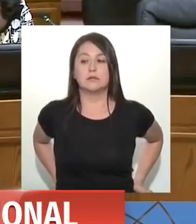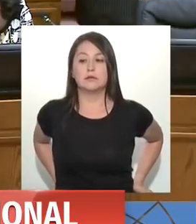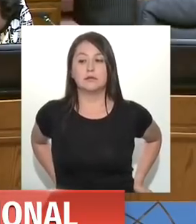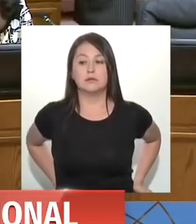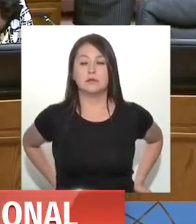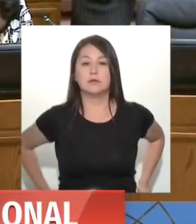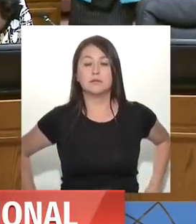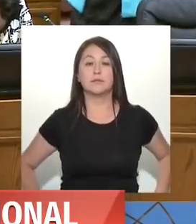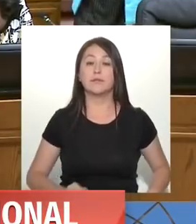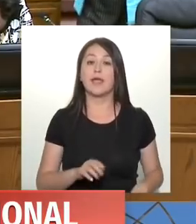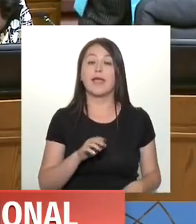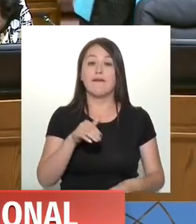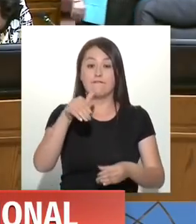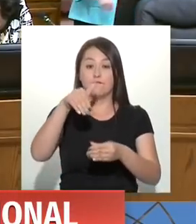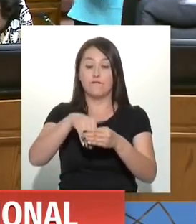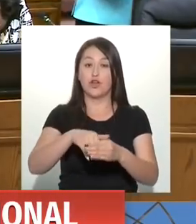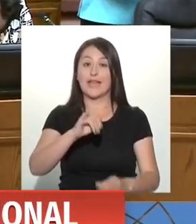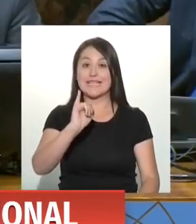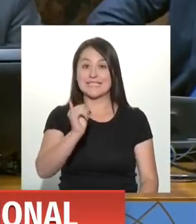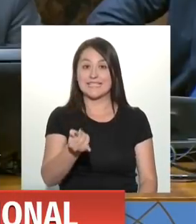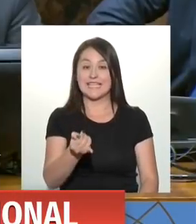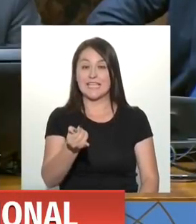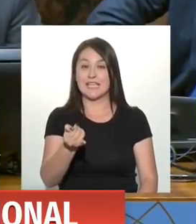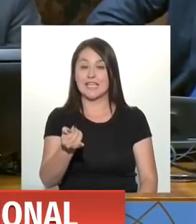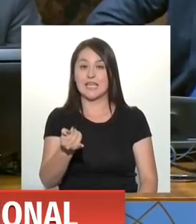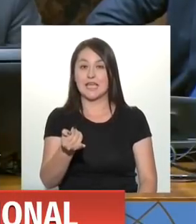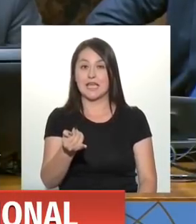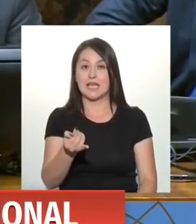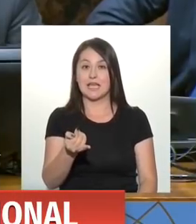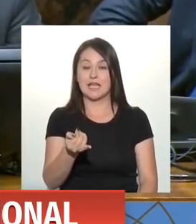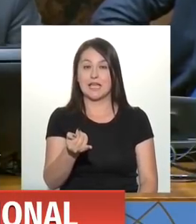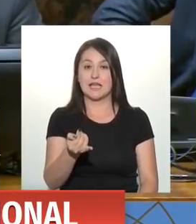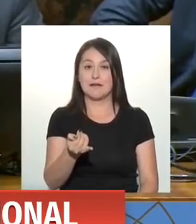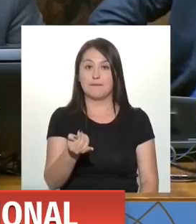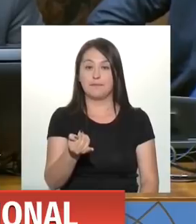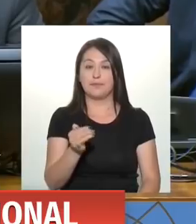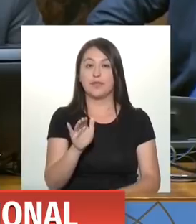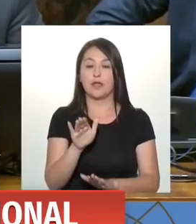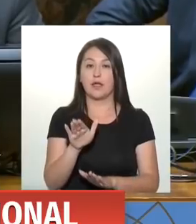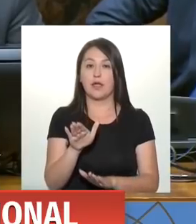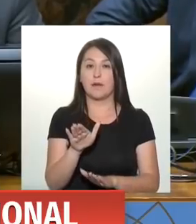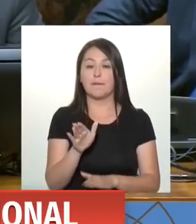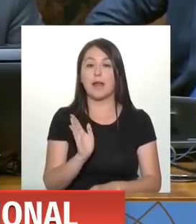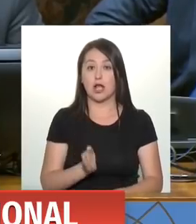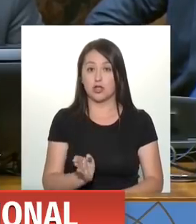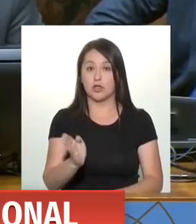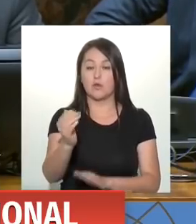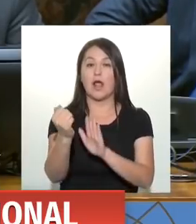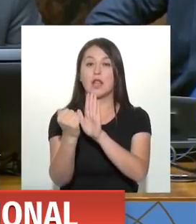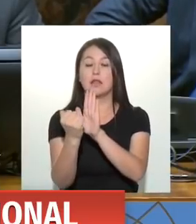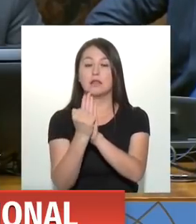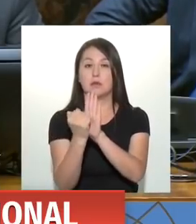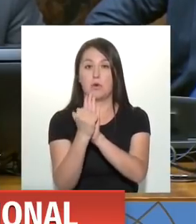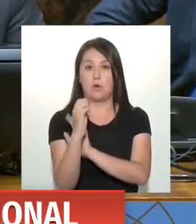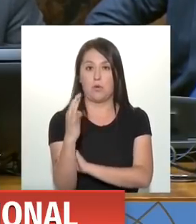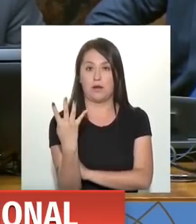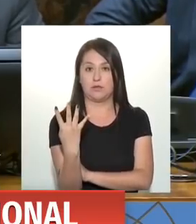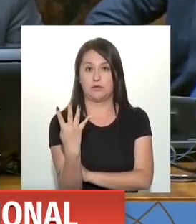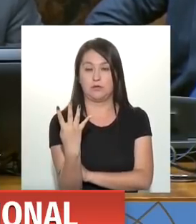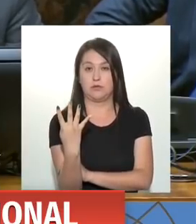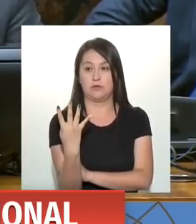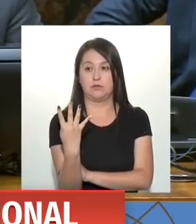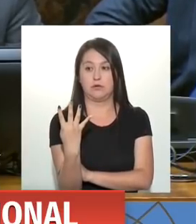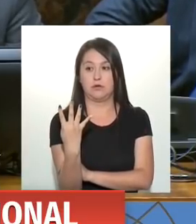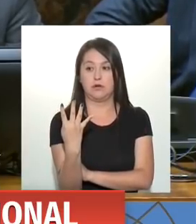que si se aprueba, el que vota sí, se está aprobando el informe de la Comisión de Constitución que traía